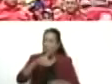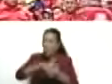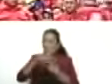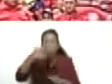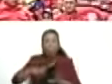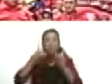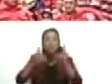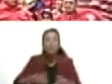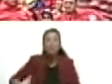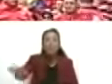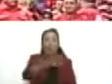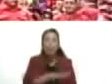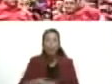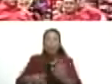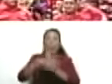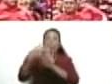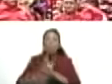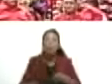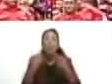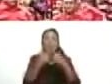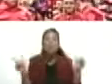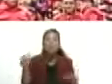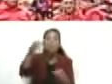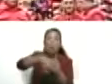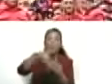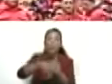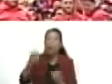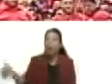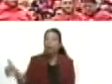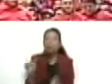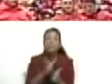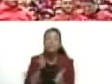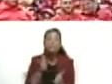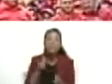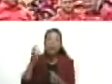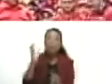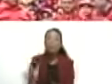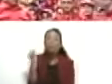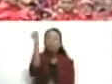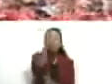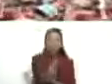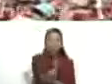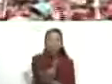pueblo, por el soberano, el único que pone, el único que quita.